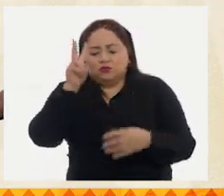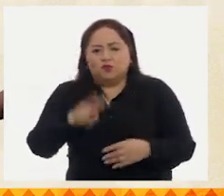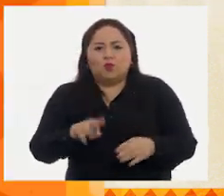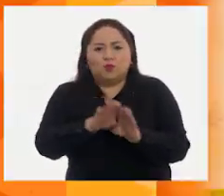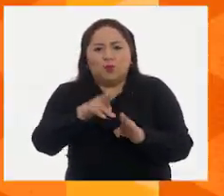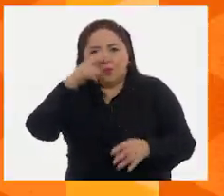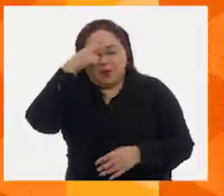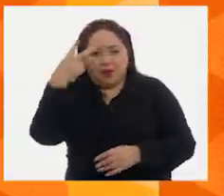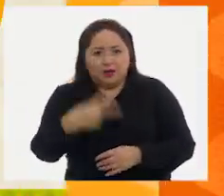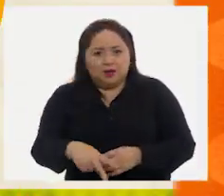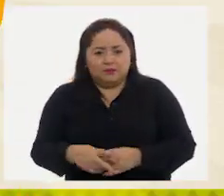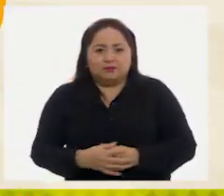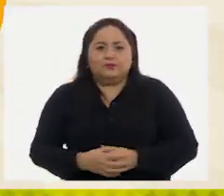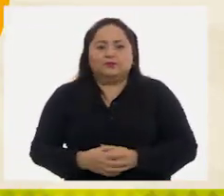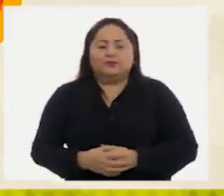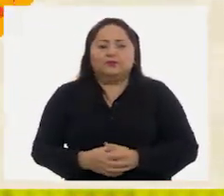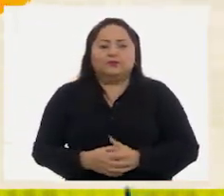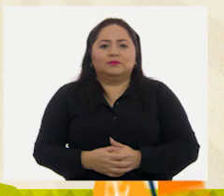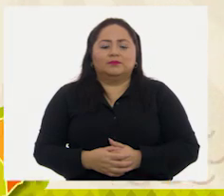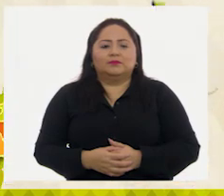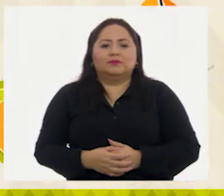mexicanos?